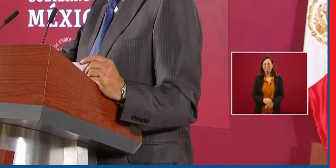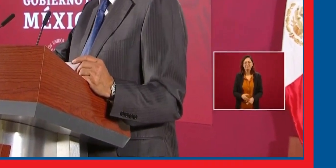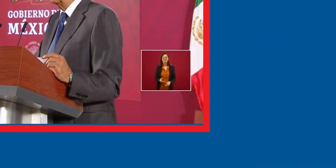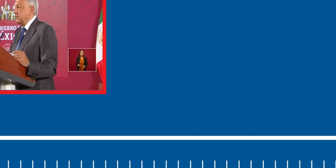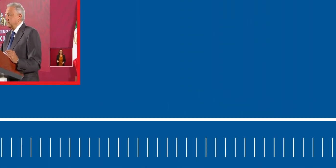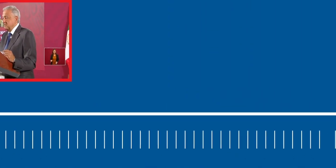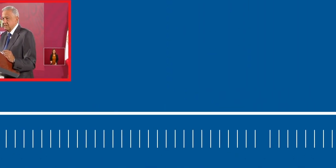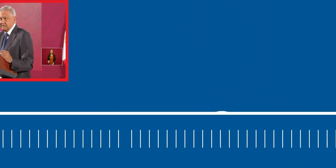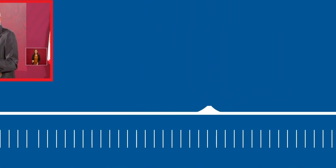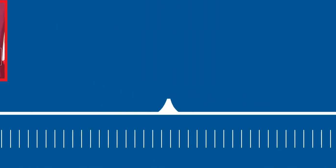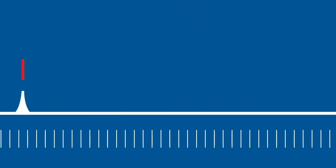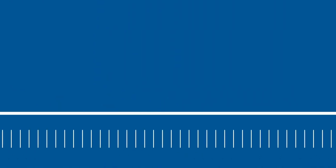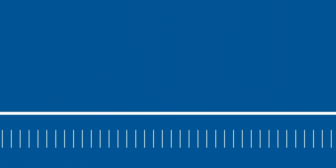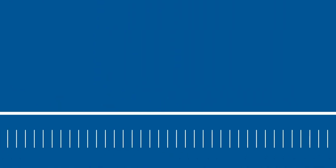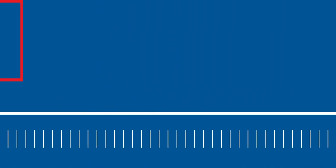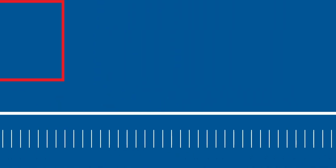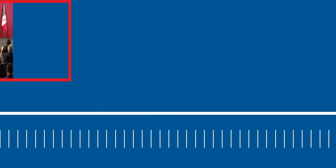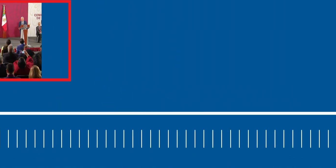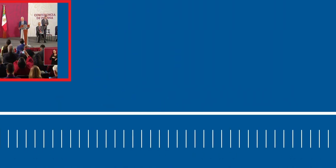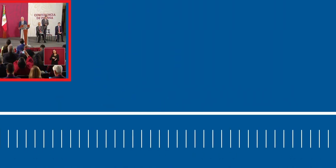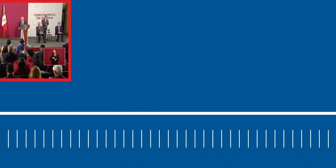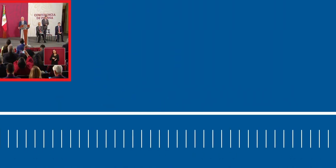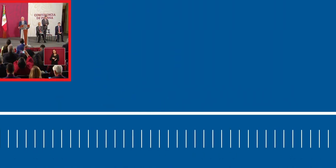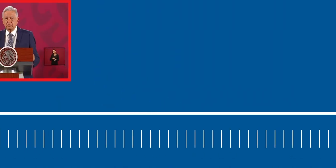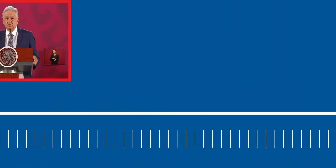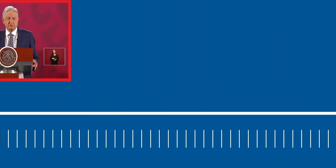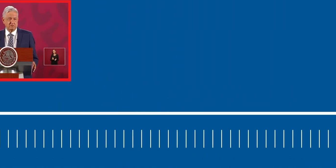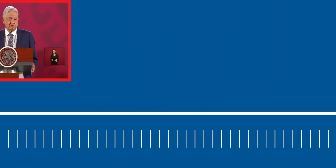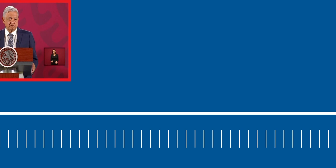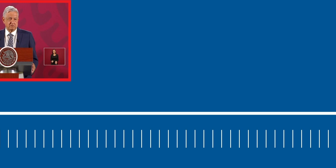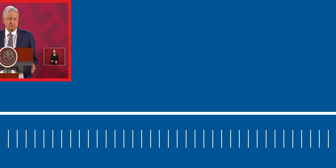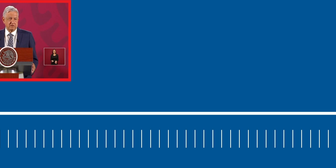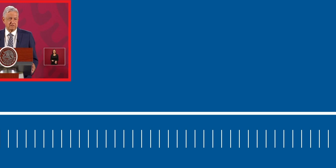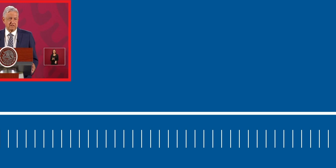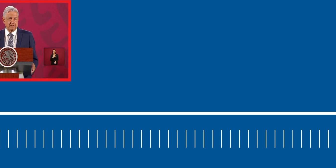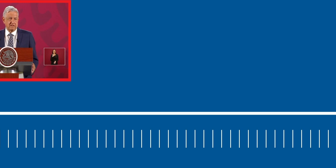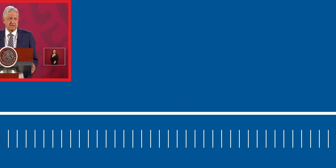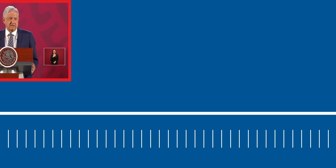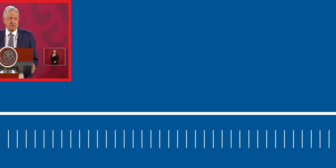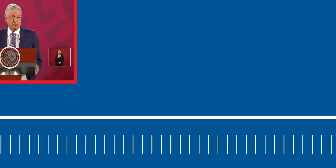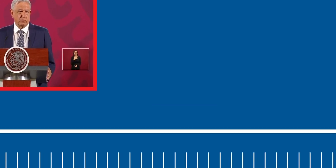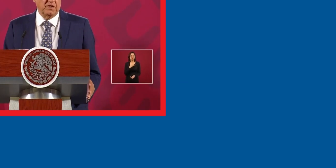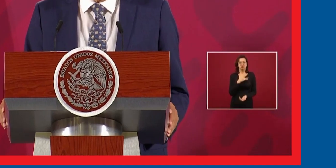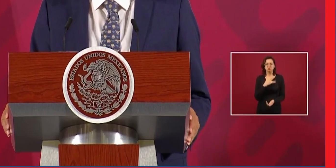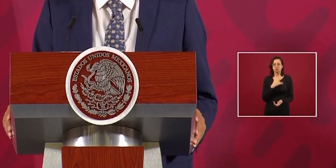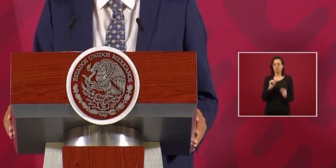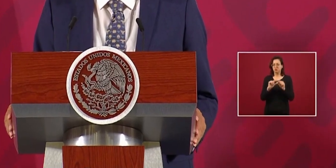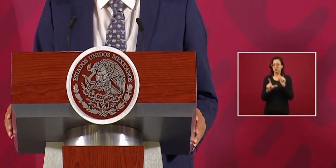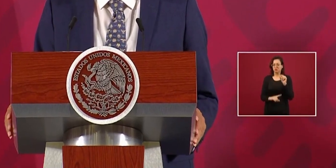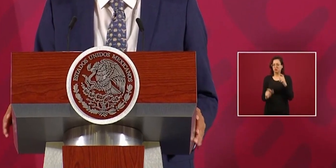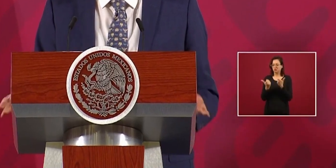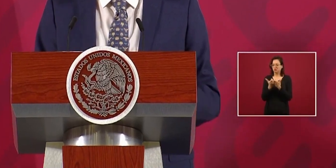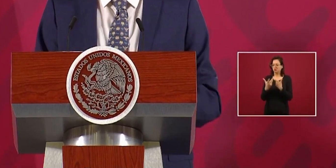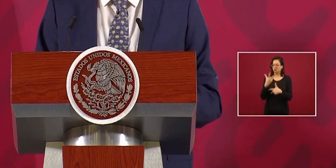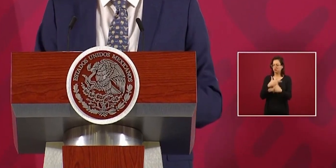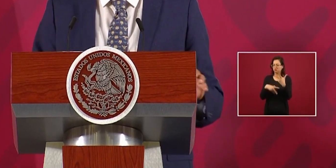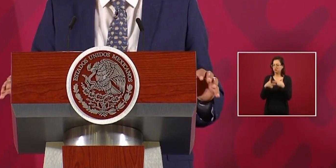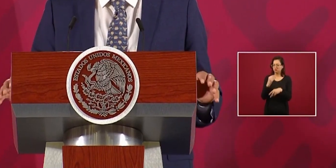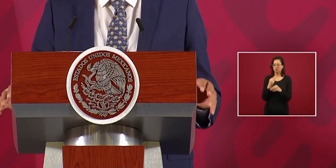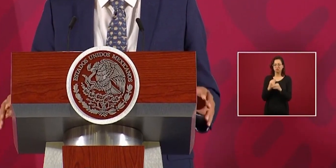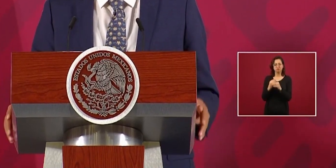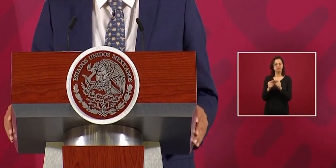la influenza. Ha resistido nuestra economía, sobre